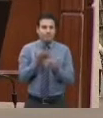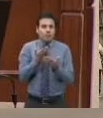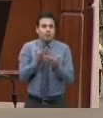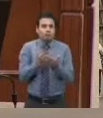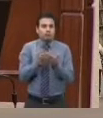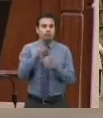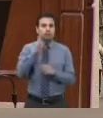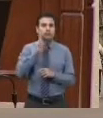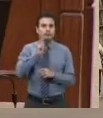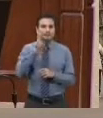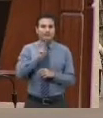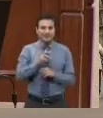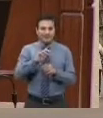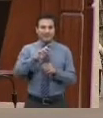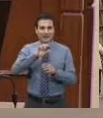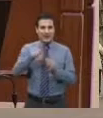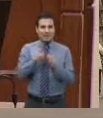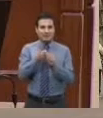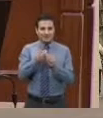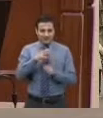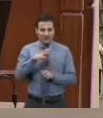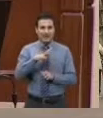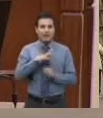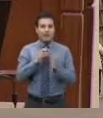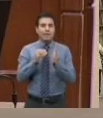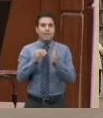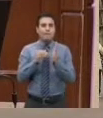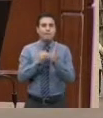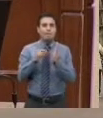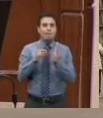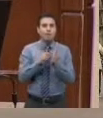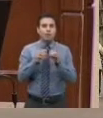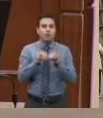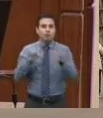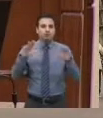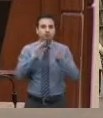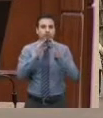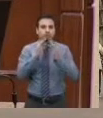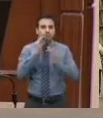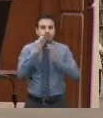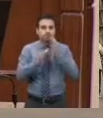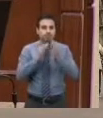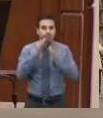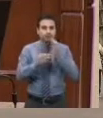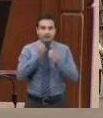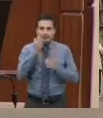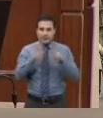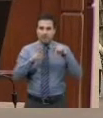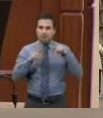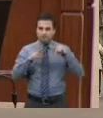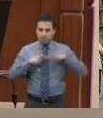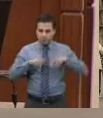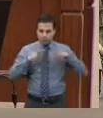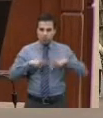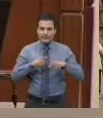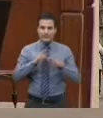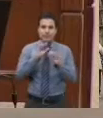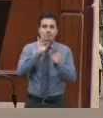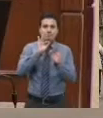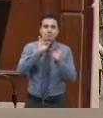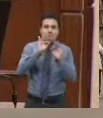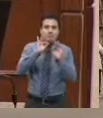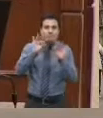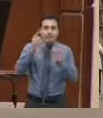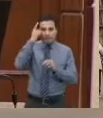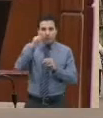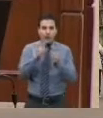de comunicación o campaña propagandística que tenía como finalidad influir en el sentido del voto de los electores a favor de